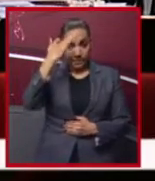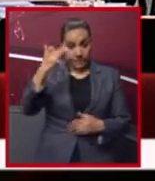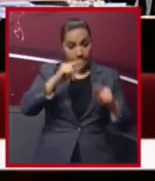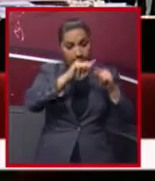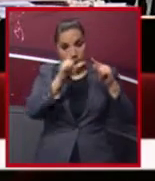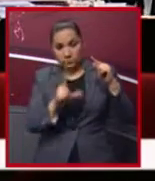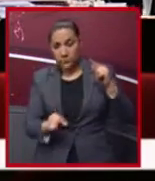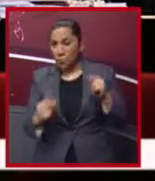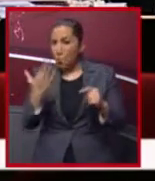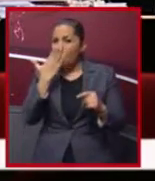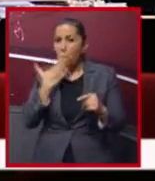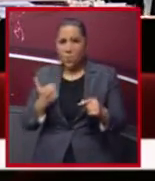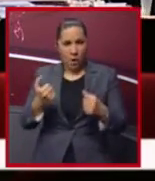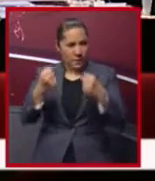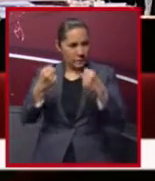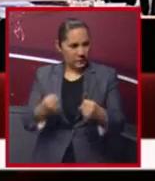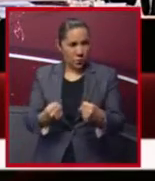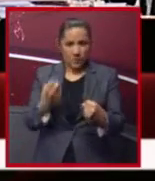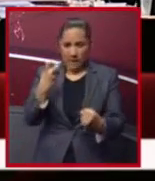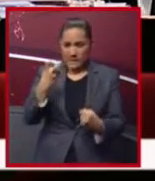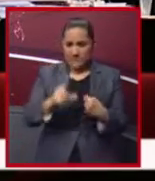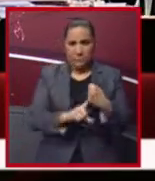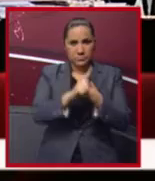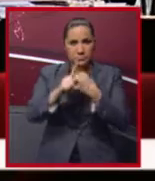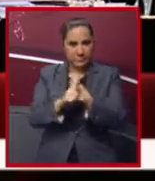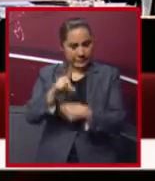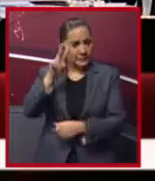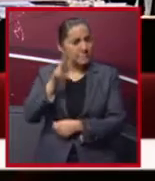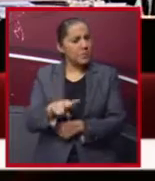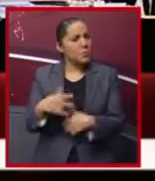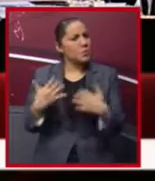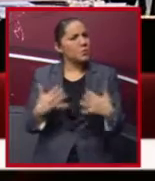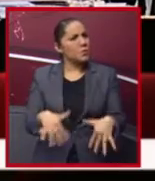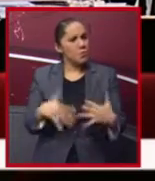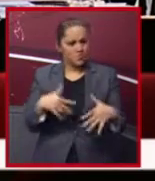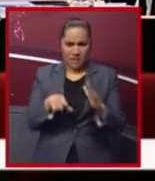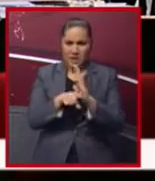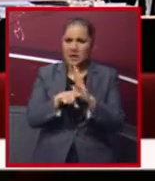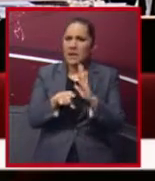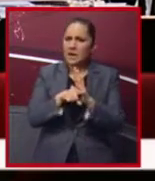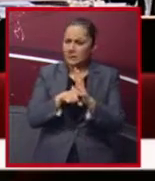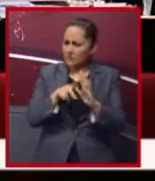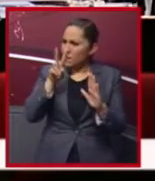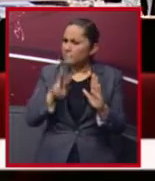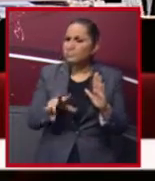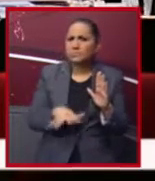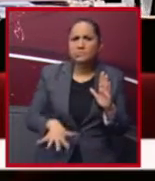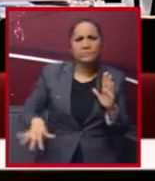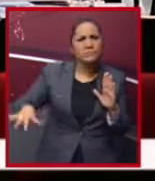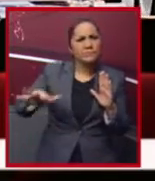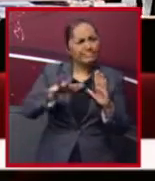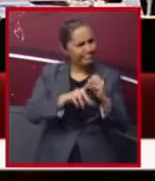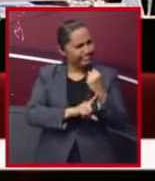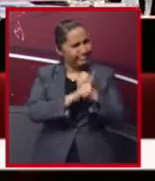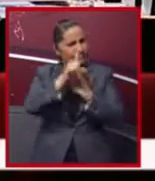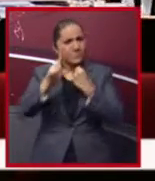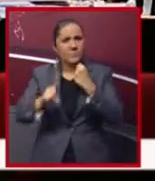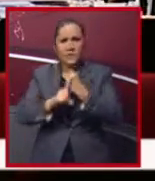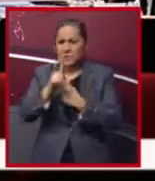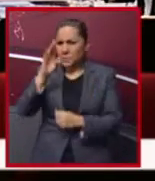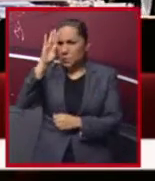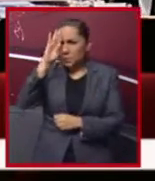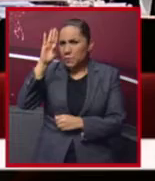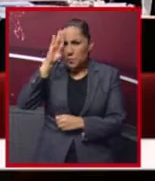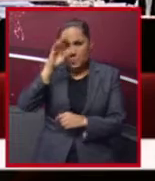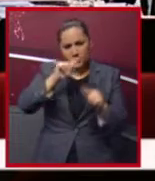México es verdaderamente lamentable. Sin lugar a dudas, vivimos una crisis de